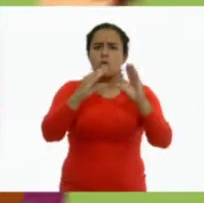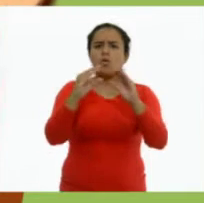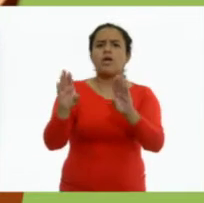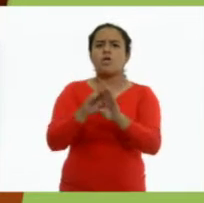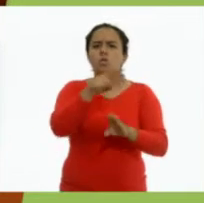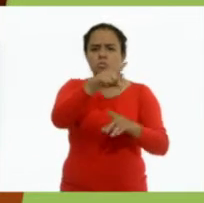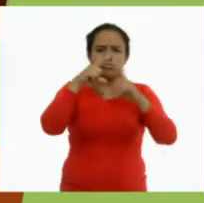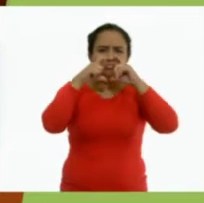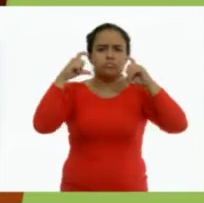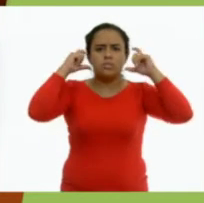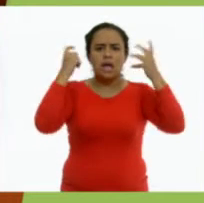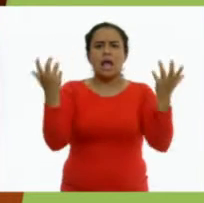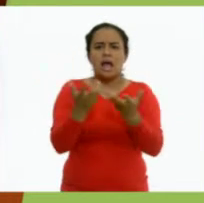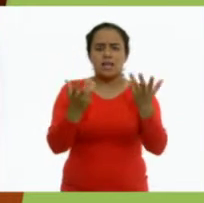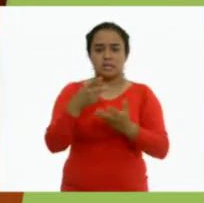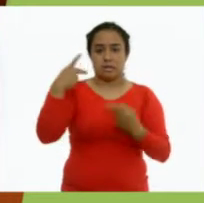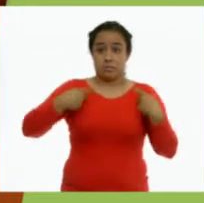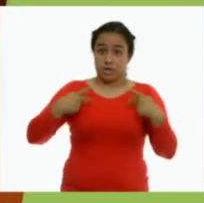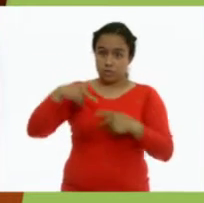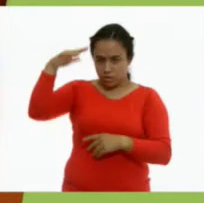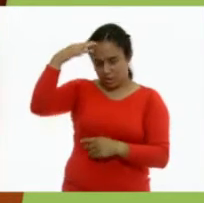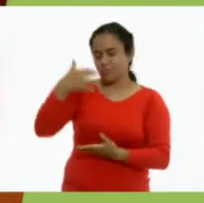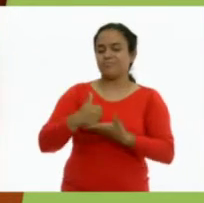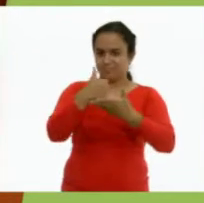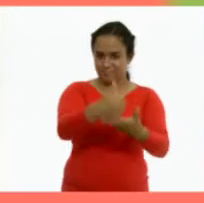armar un cubrebocas con ayuda de un adulto.